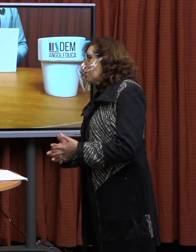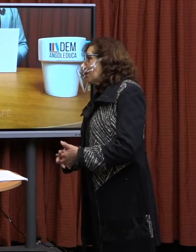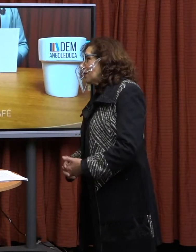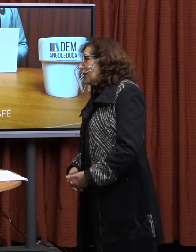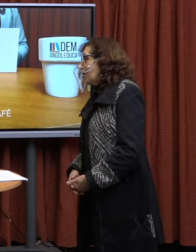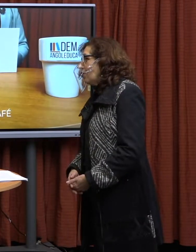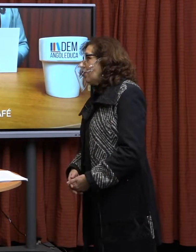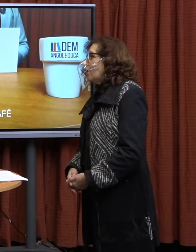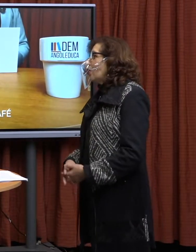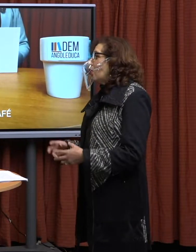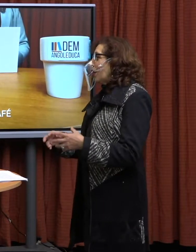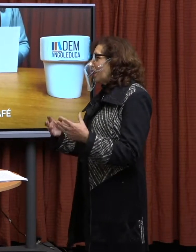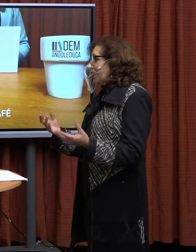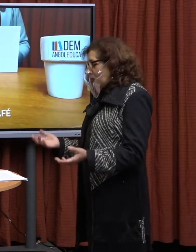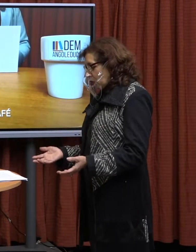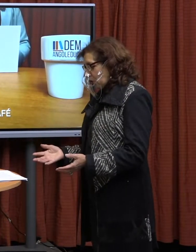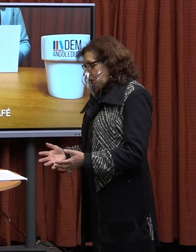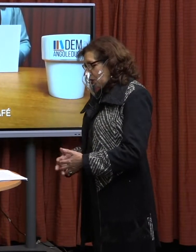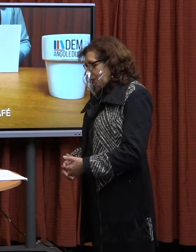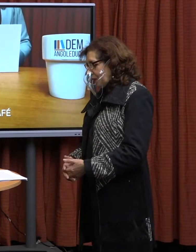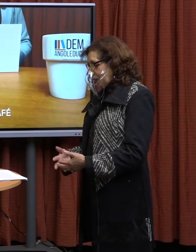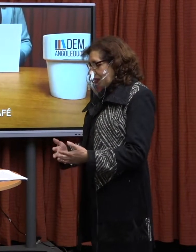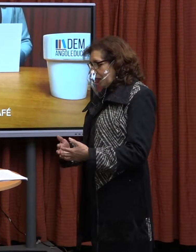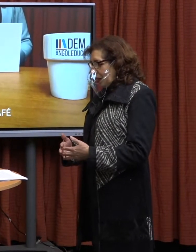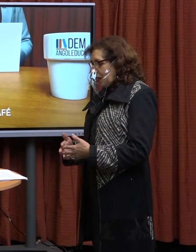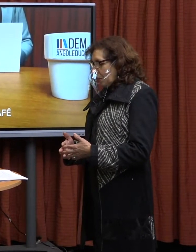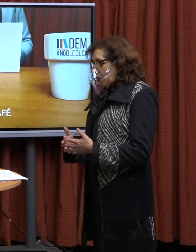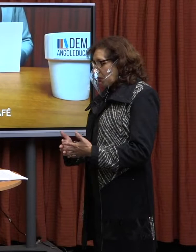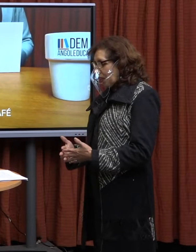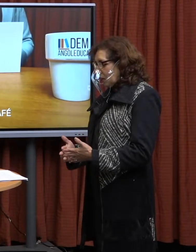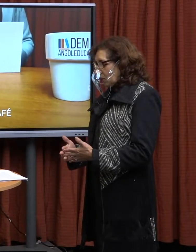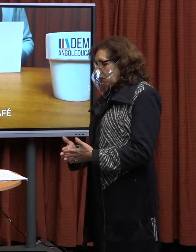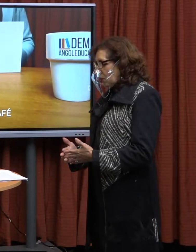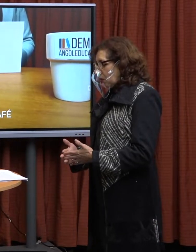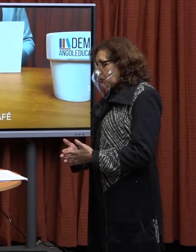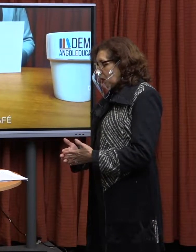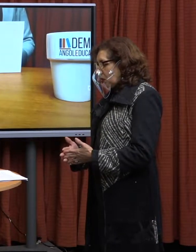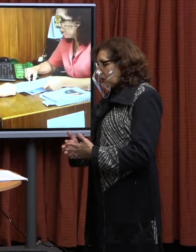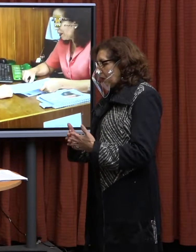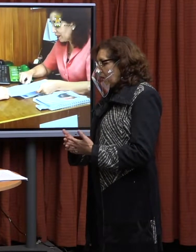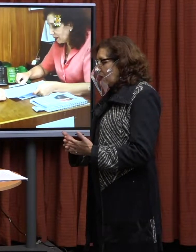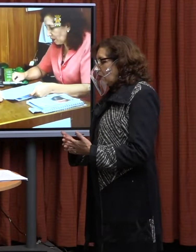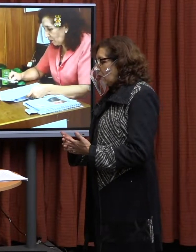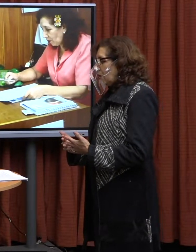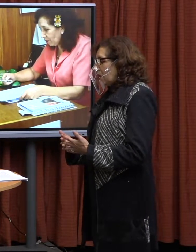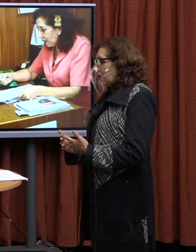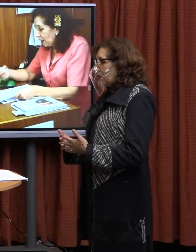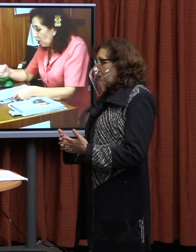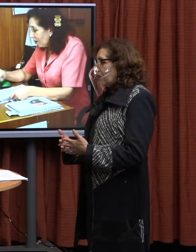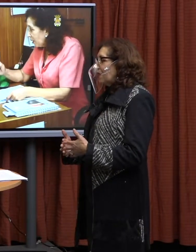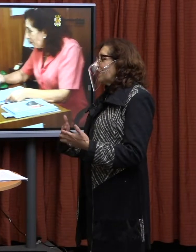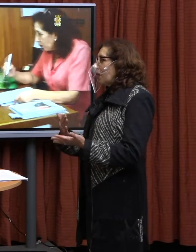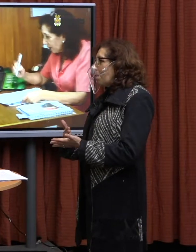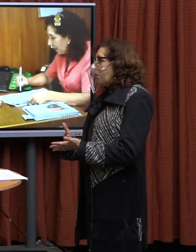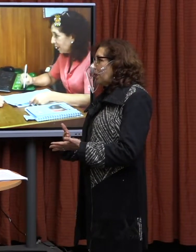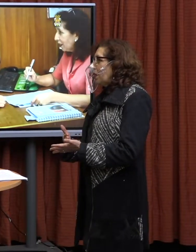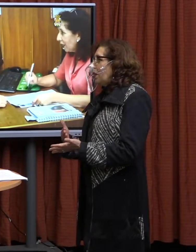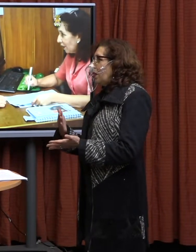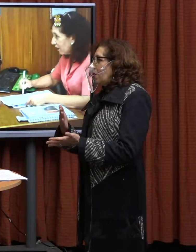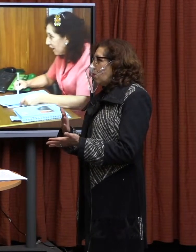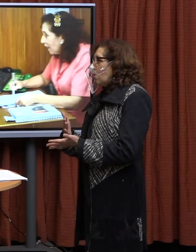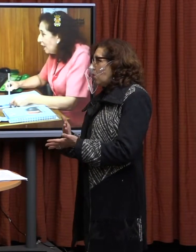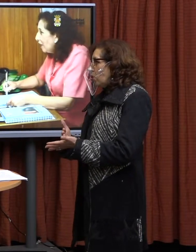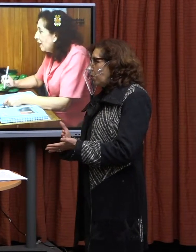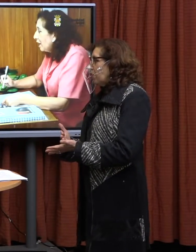época impensado, horas de neurólogos. Por lo tanto, nuestro trabajo fue siempre